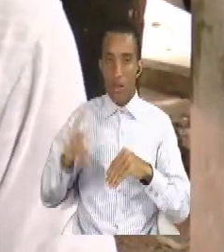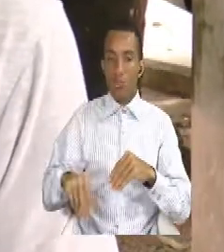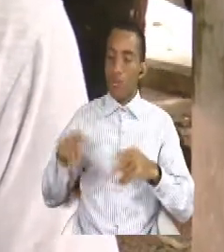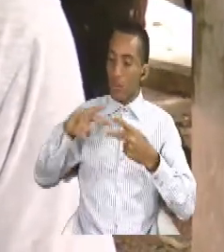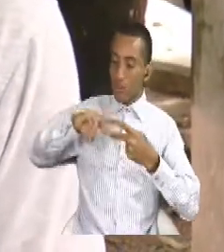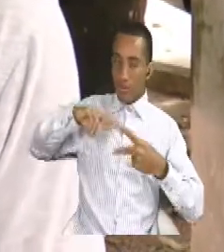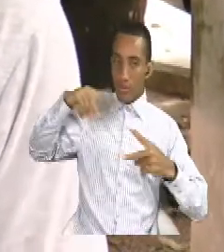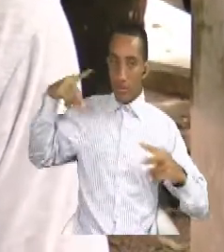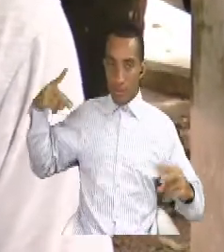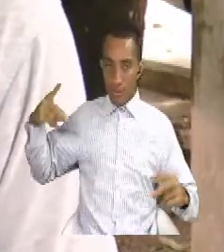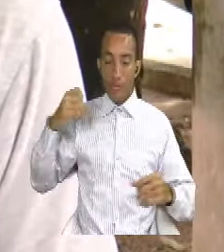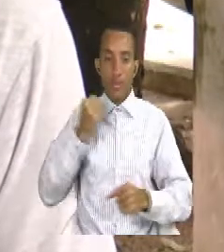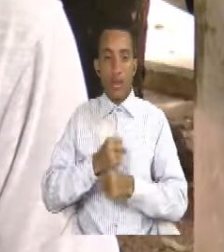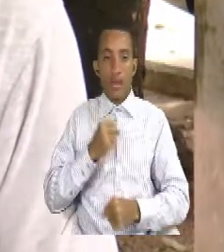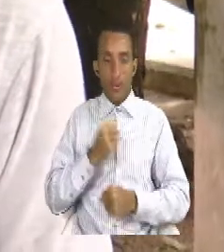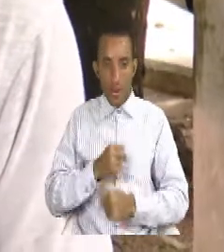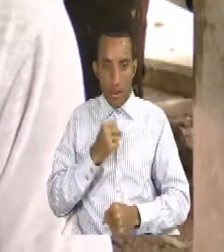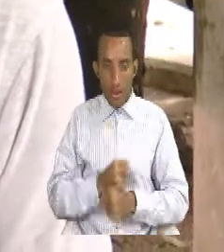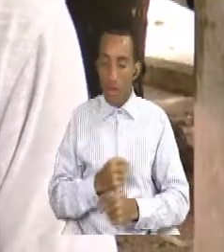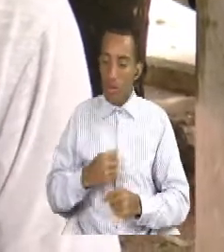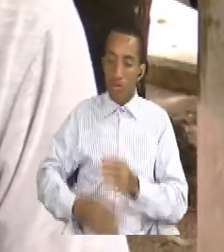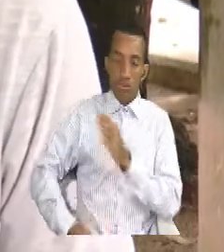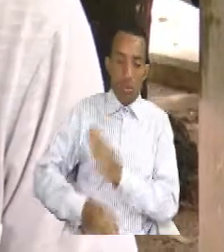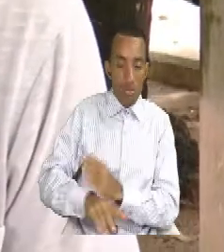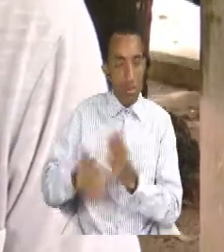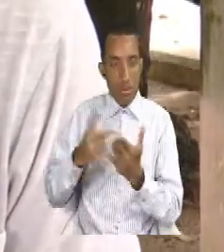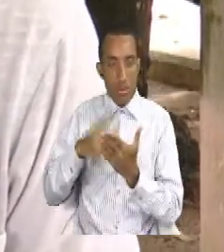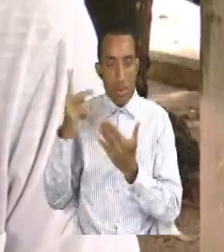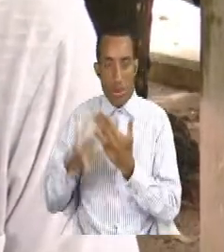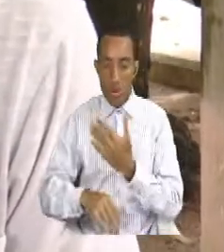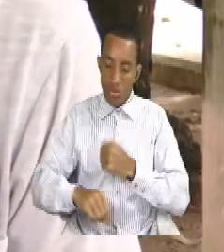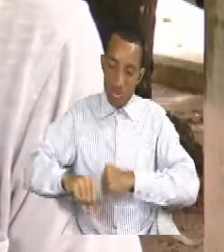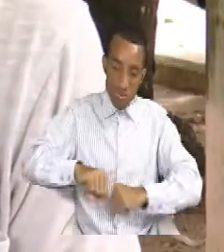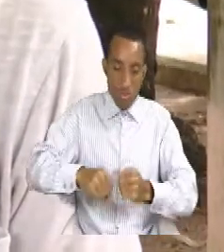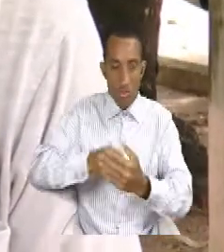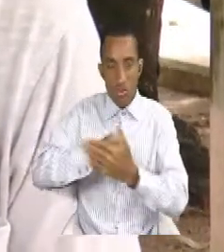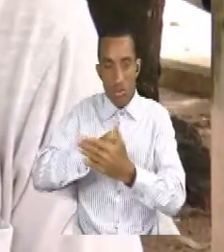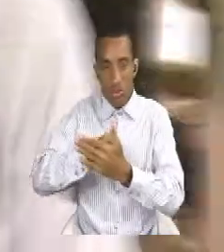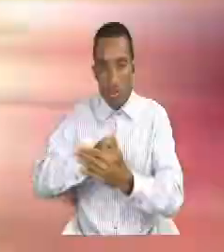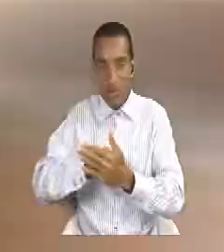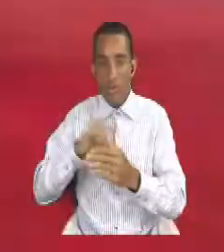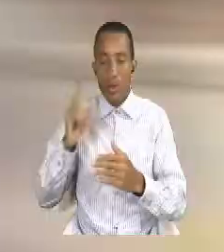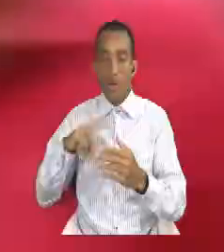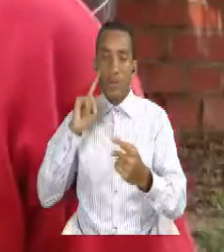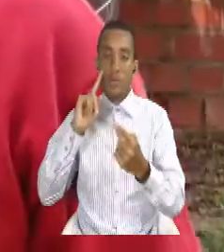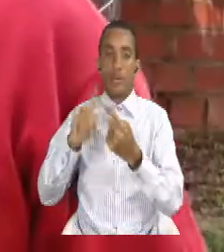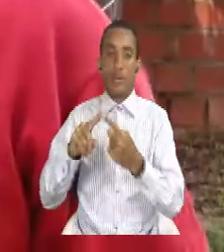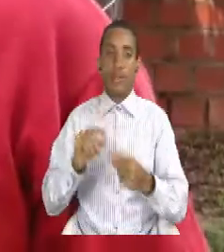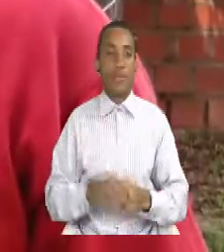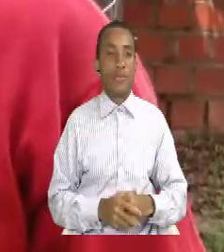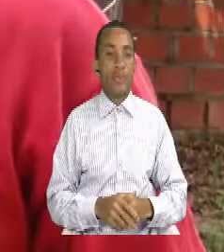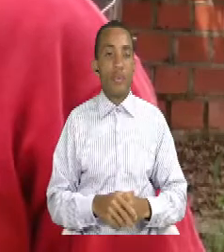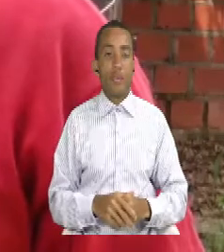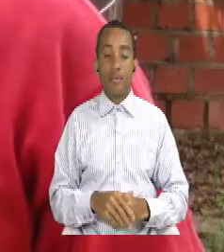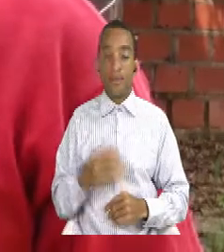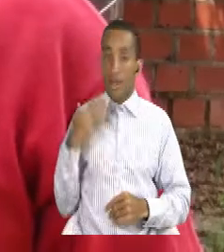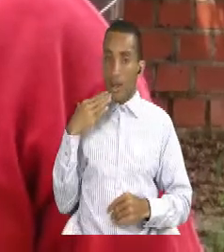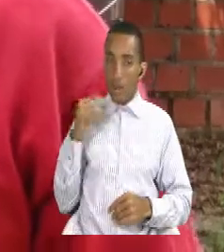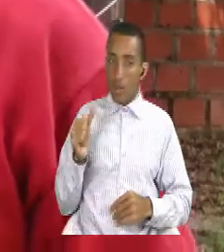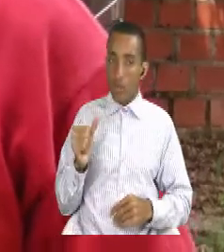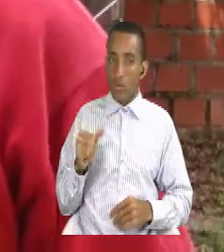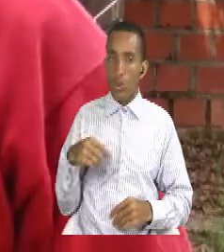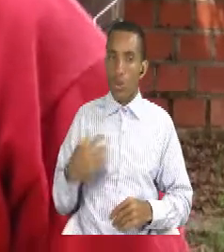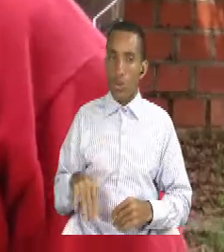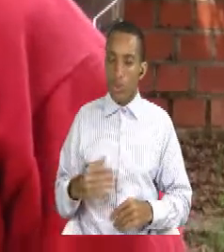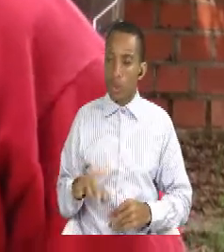el de trabajar y sacar adelante todos sus proyectos y todas sus metas, mejor dicho. La mujer barranqueña es una mujer muy